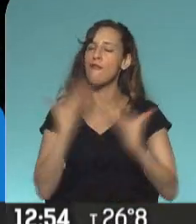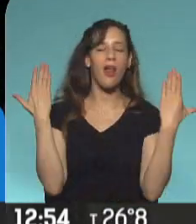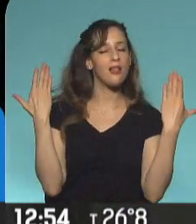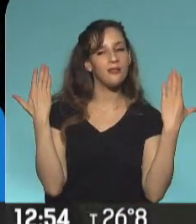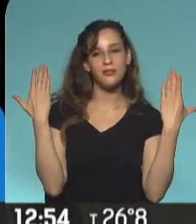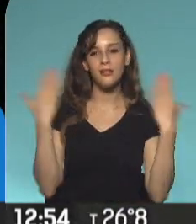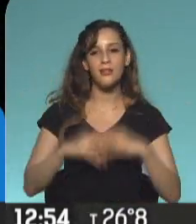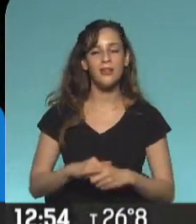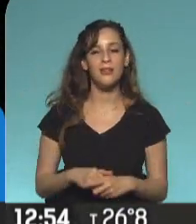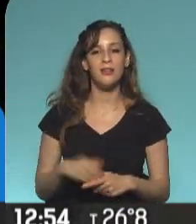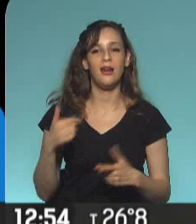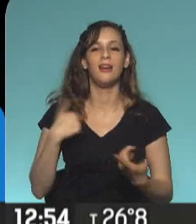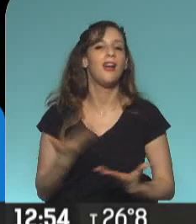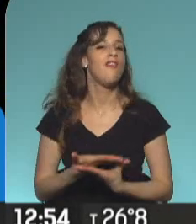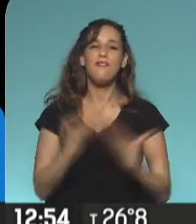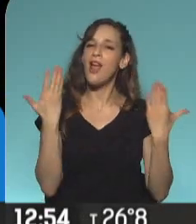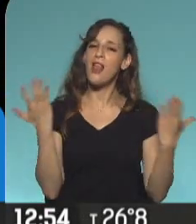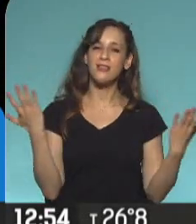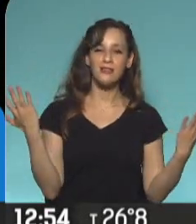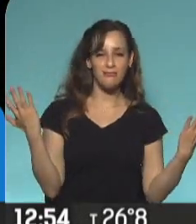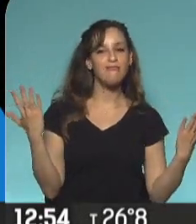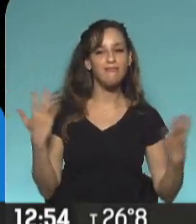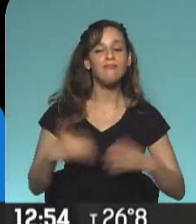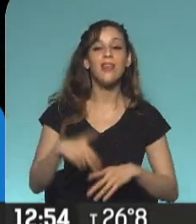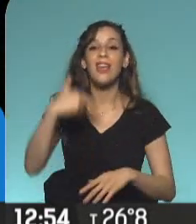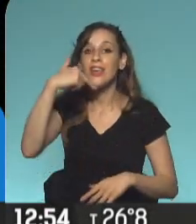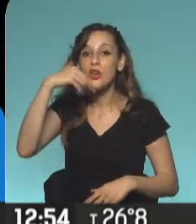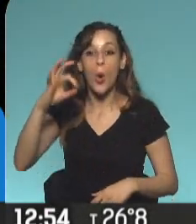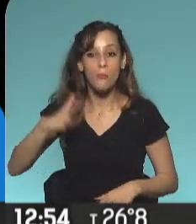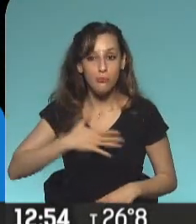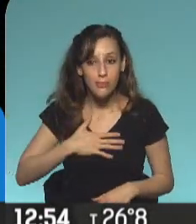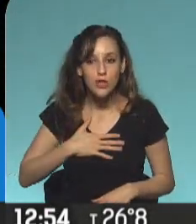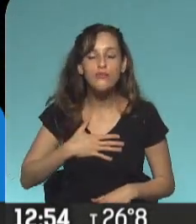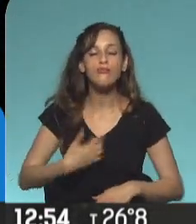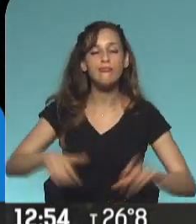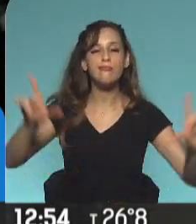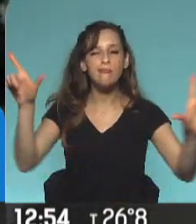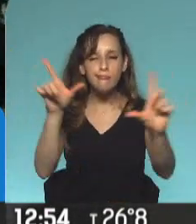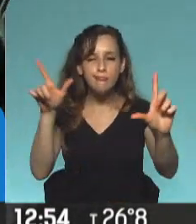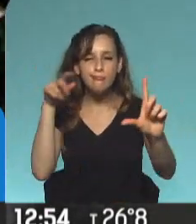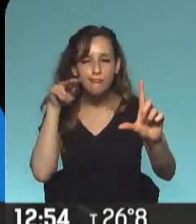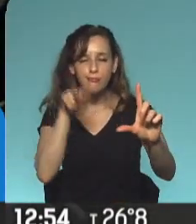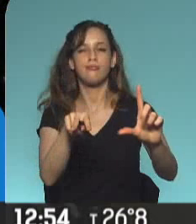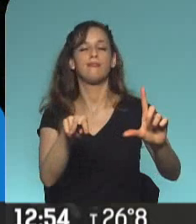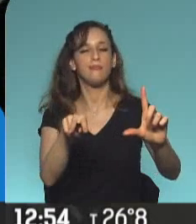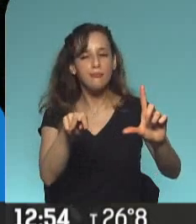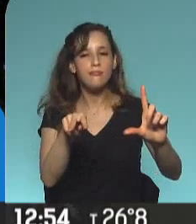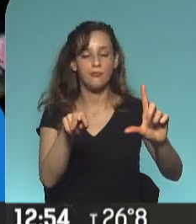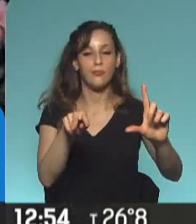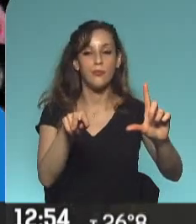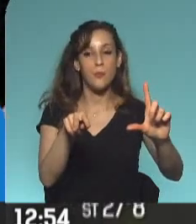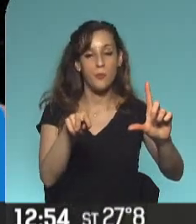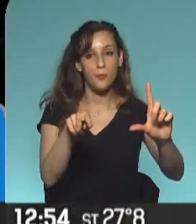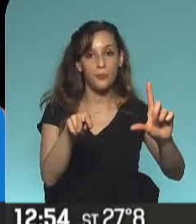feliz? Muy feliz. ¿Por qué? Cuénteme. Porque mi hijo vio en la televisión y